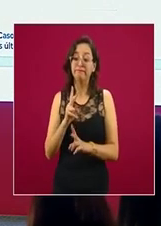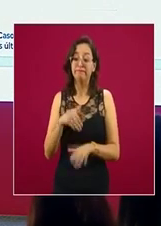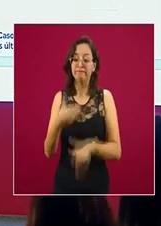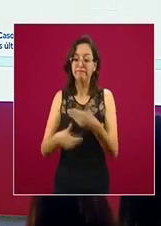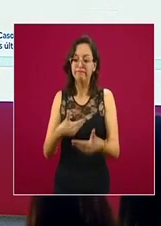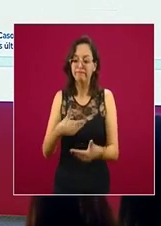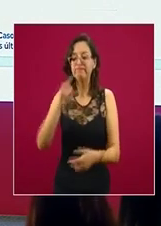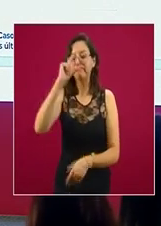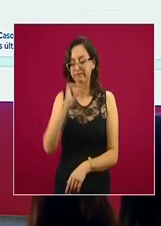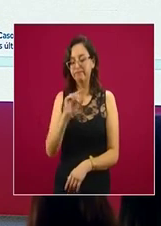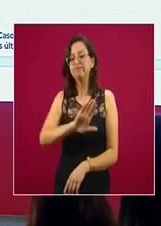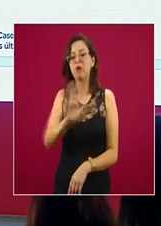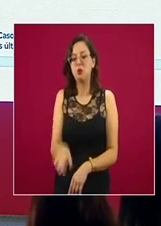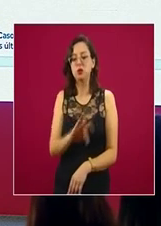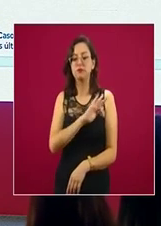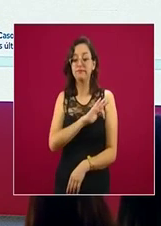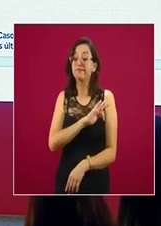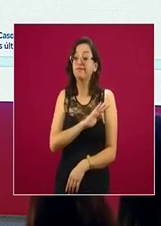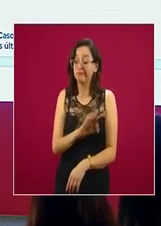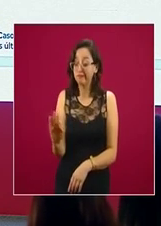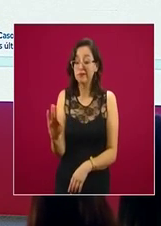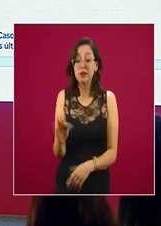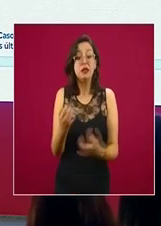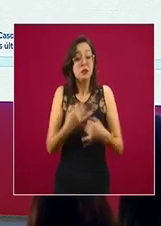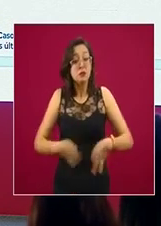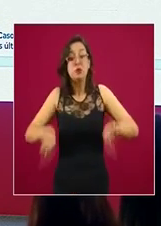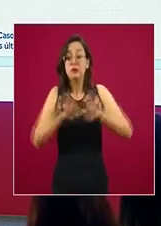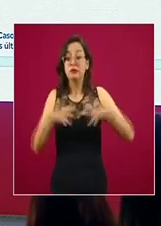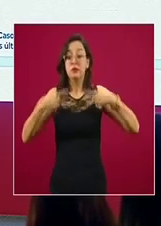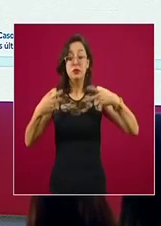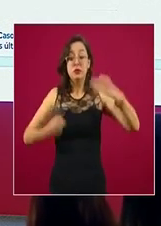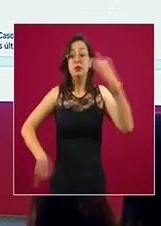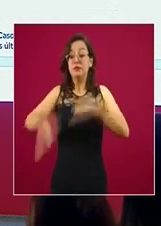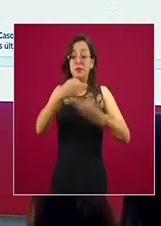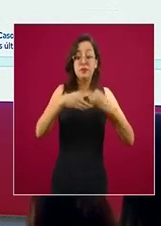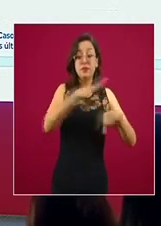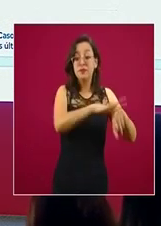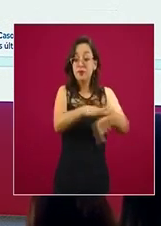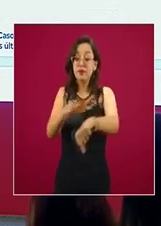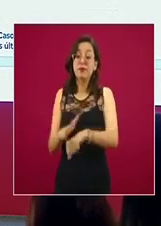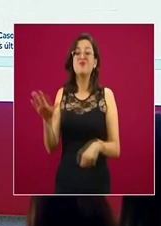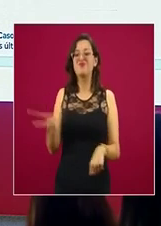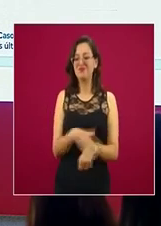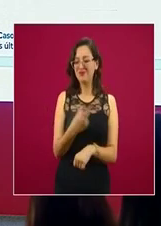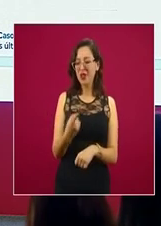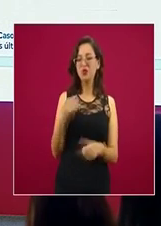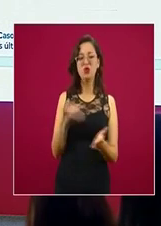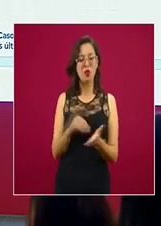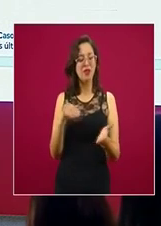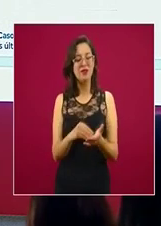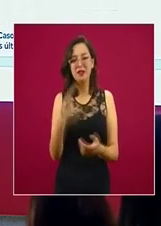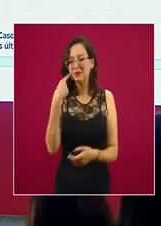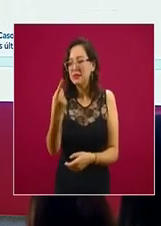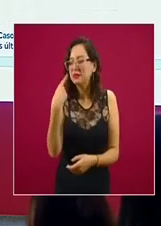me interesa mucho que toda la población sepa de esto, porque seguimos viendo esta circunstancia dramática en donde